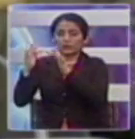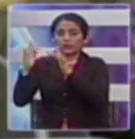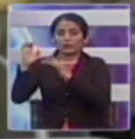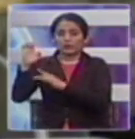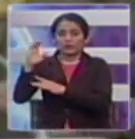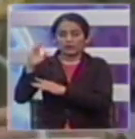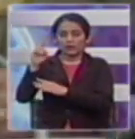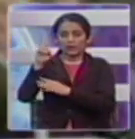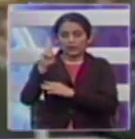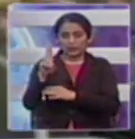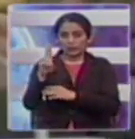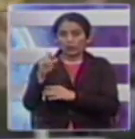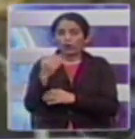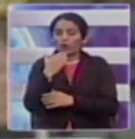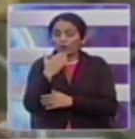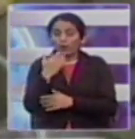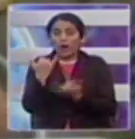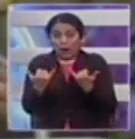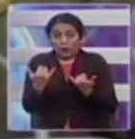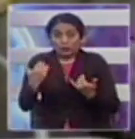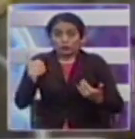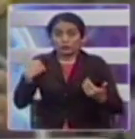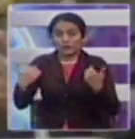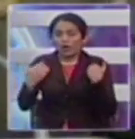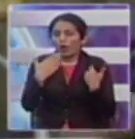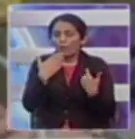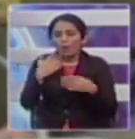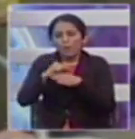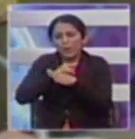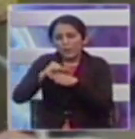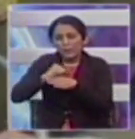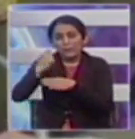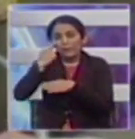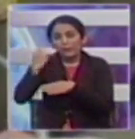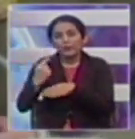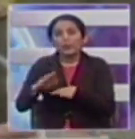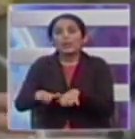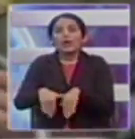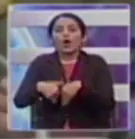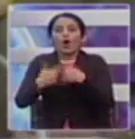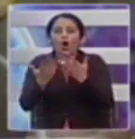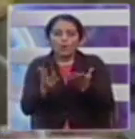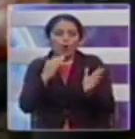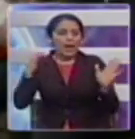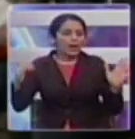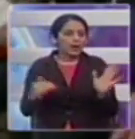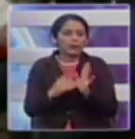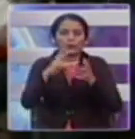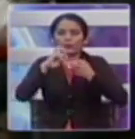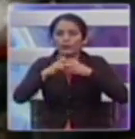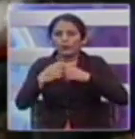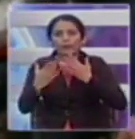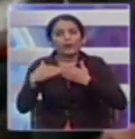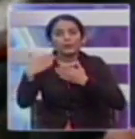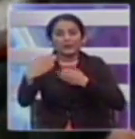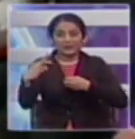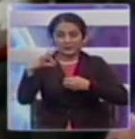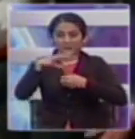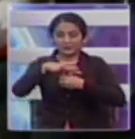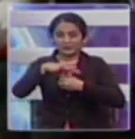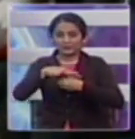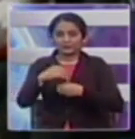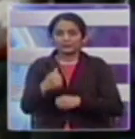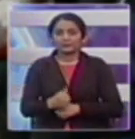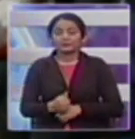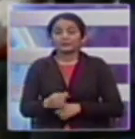momento del simulacro, que podamos ahí ver las contingencias, que podamos ver ahí qué dificultades tuvimos. En el simulacro participarán todas